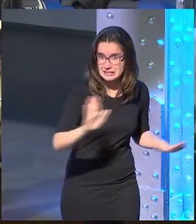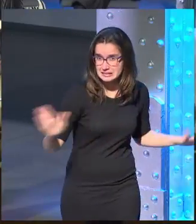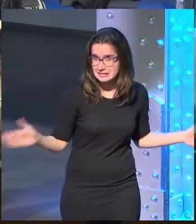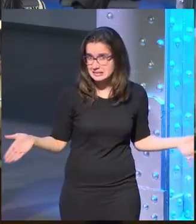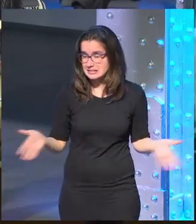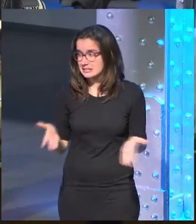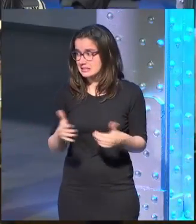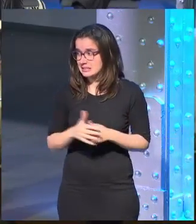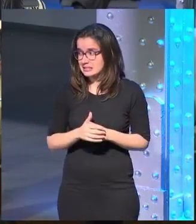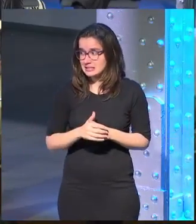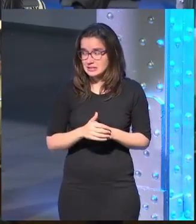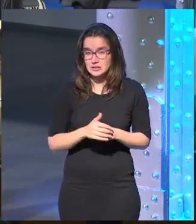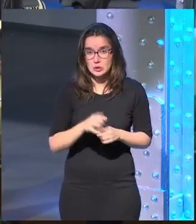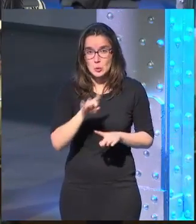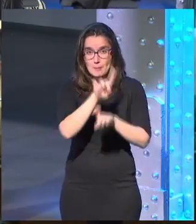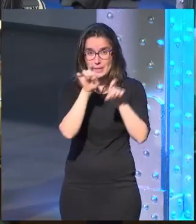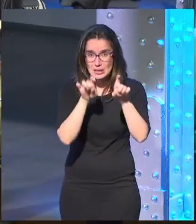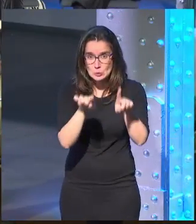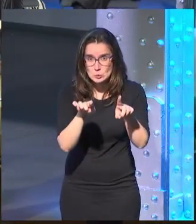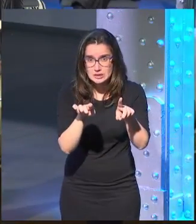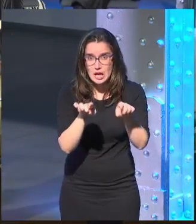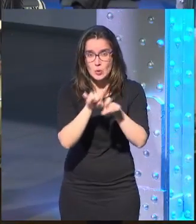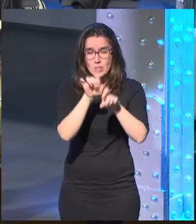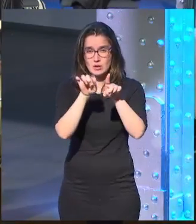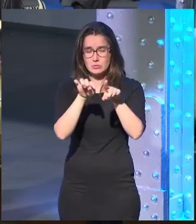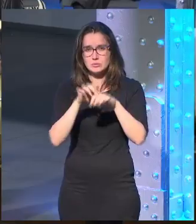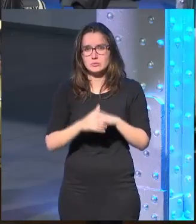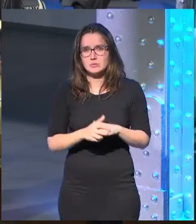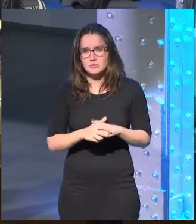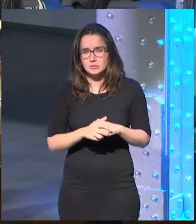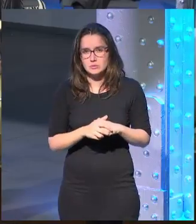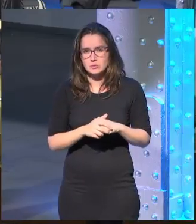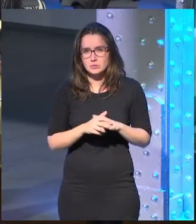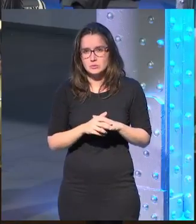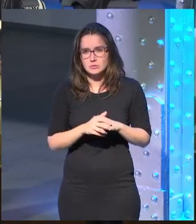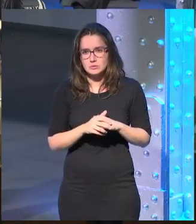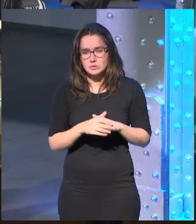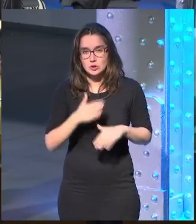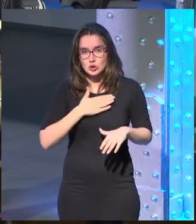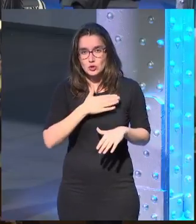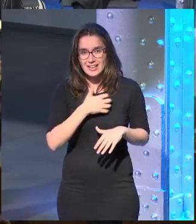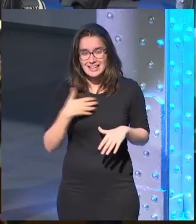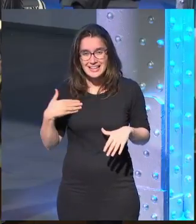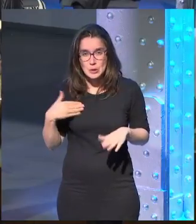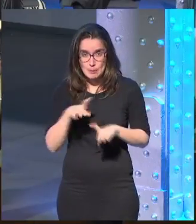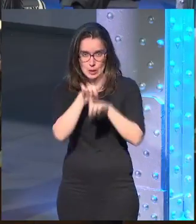que... Bueno, y una pregunta aquí, yo creo que también debemos abrir a...